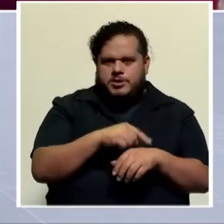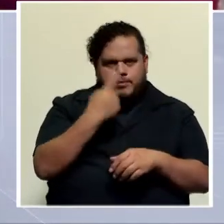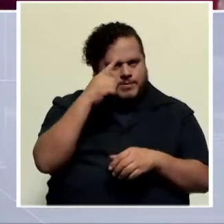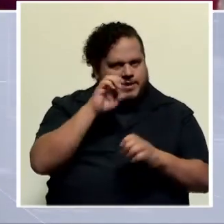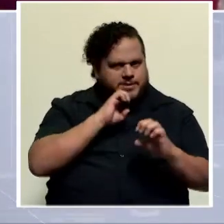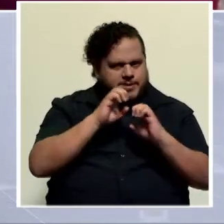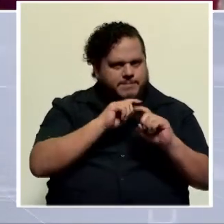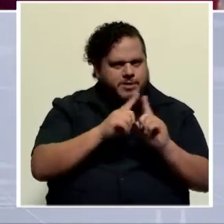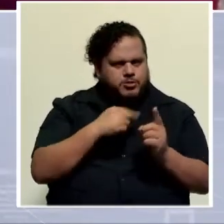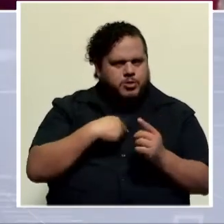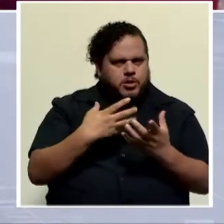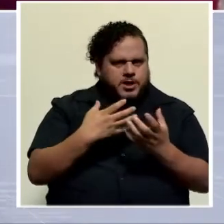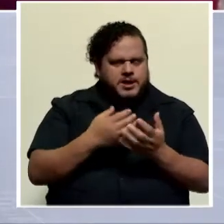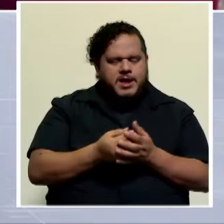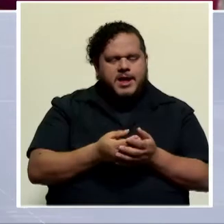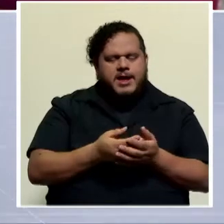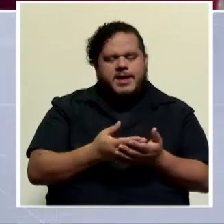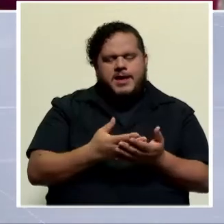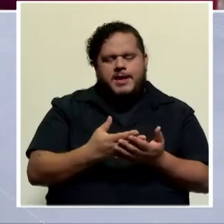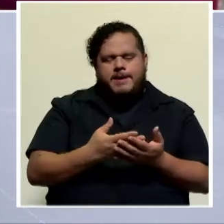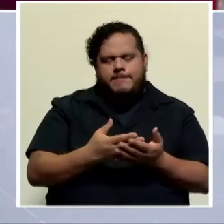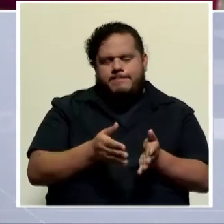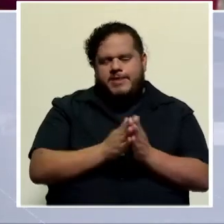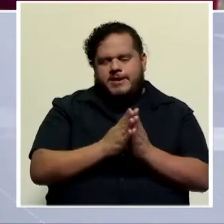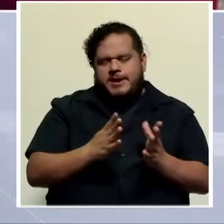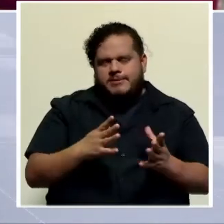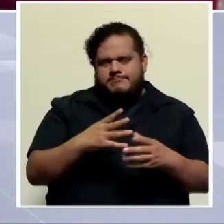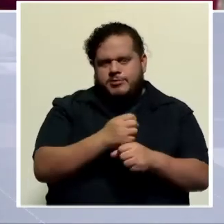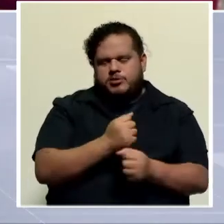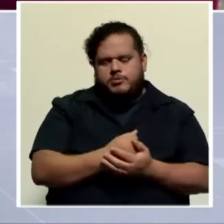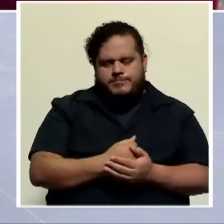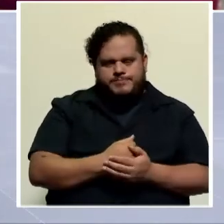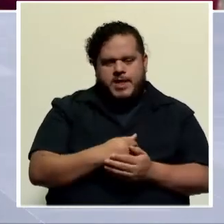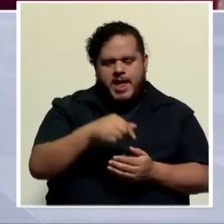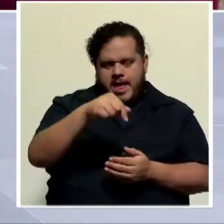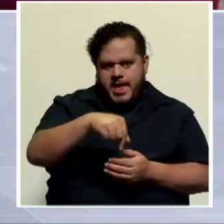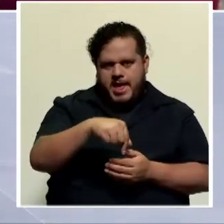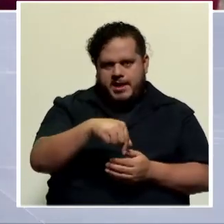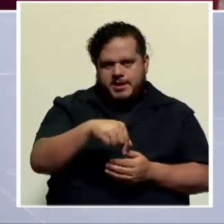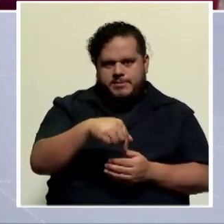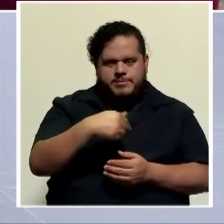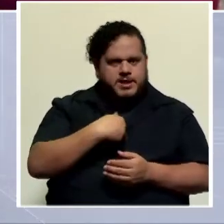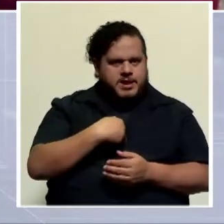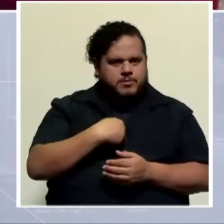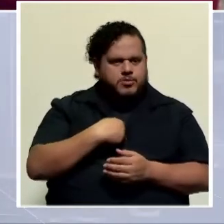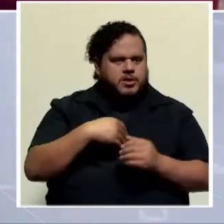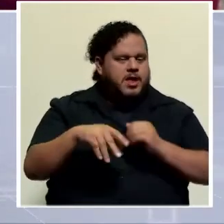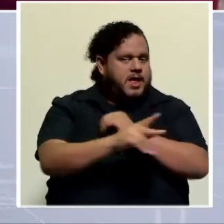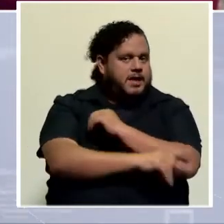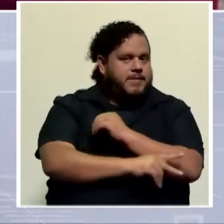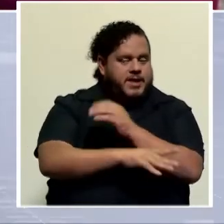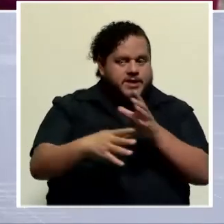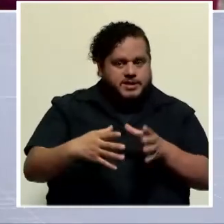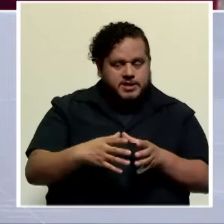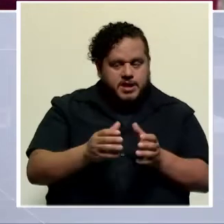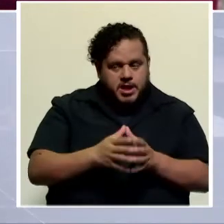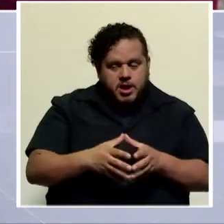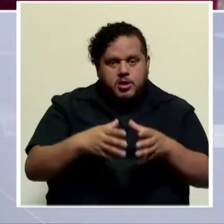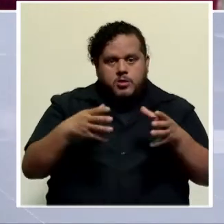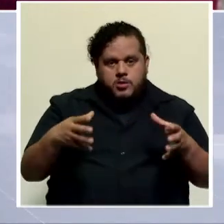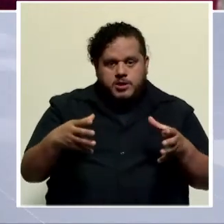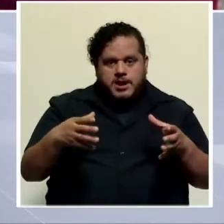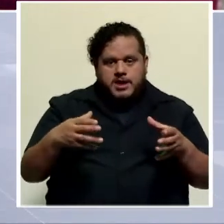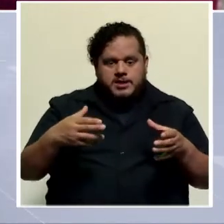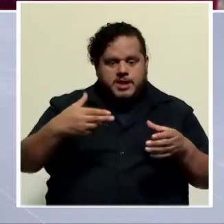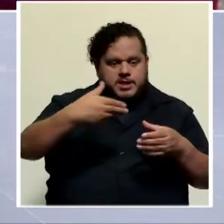quería pedirle capacidad de síntesis. En la región tenemos países grandes, con grandes reservas de